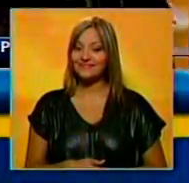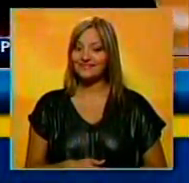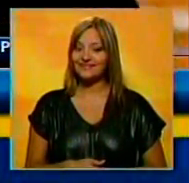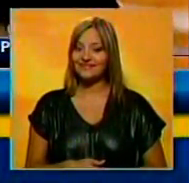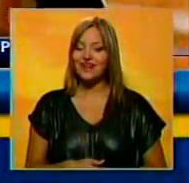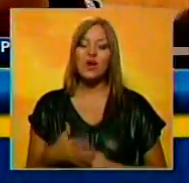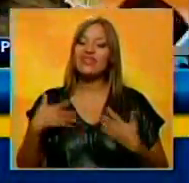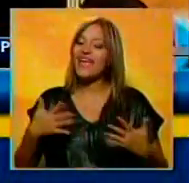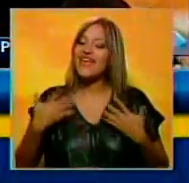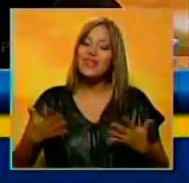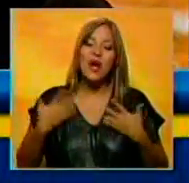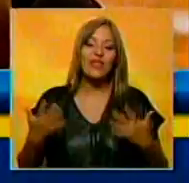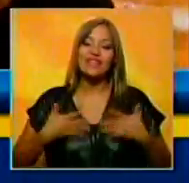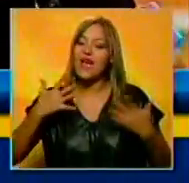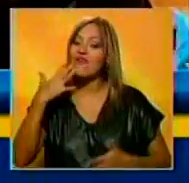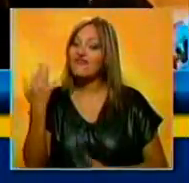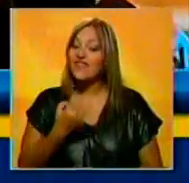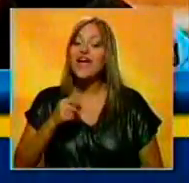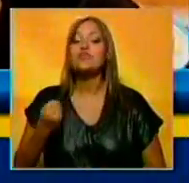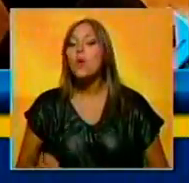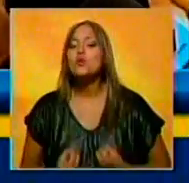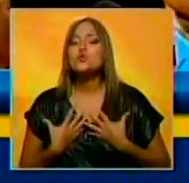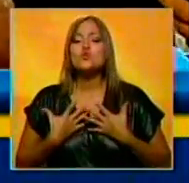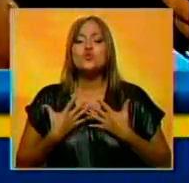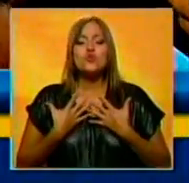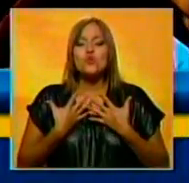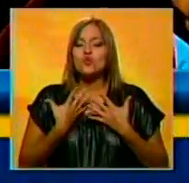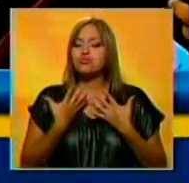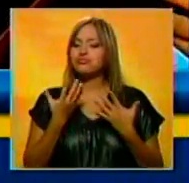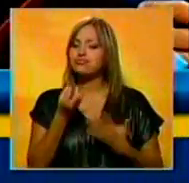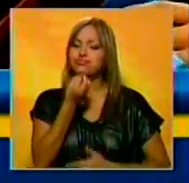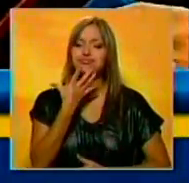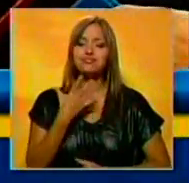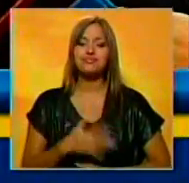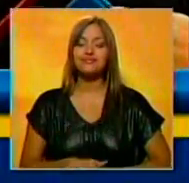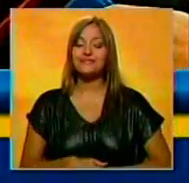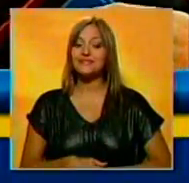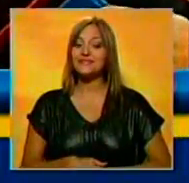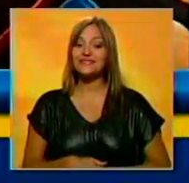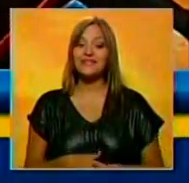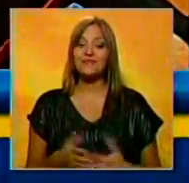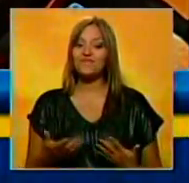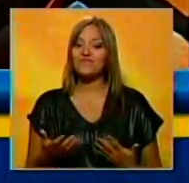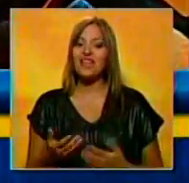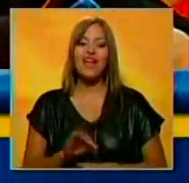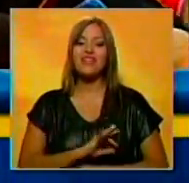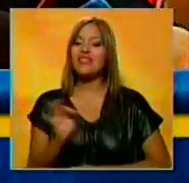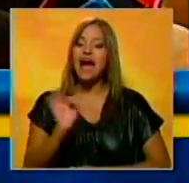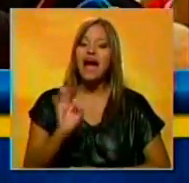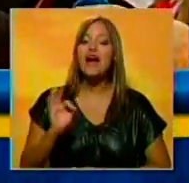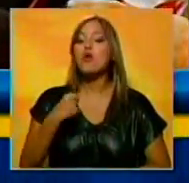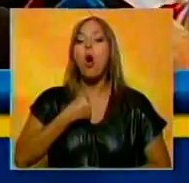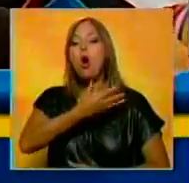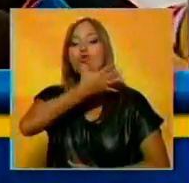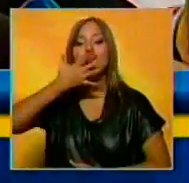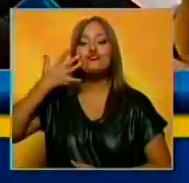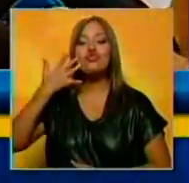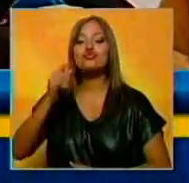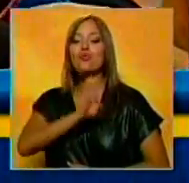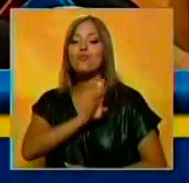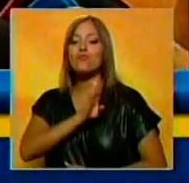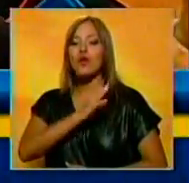y contento, de verdad que esta es una emoción muy grande. No, siempre he dicho, no tengo que mostrarle nada a nadie, orgulloso de lo que